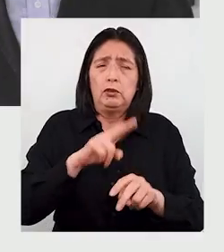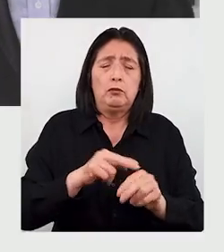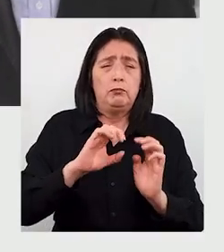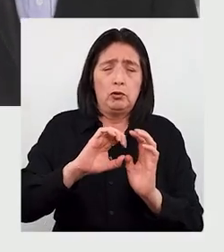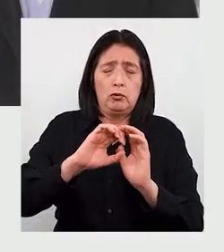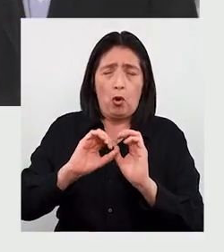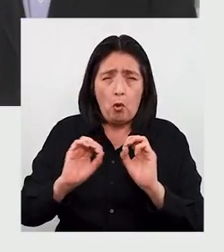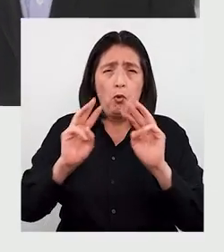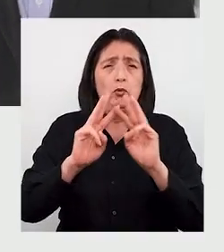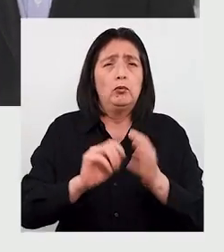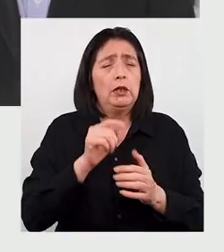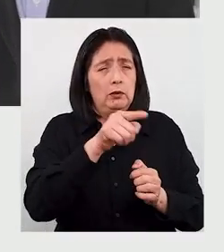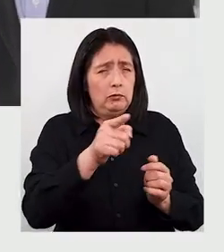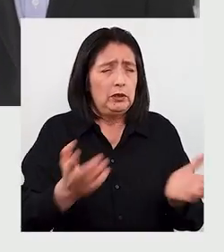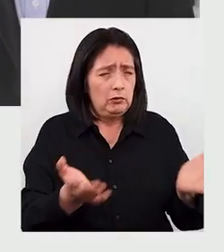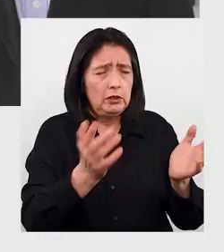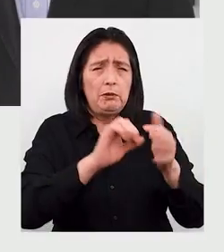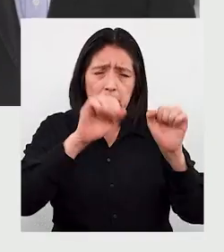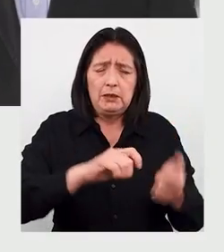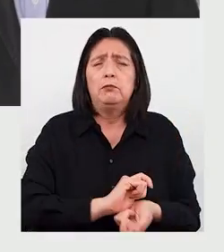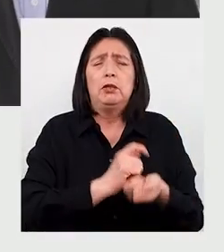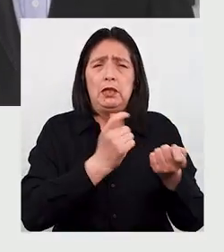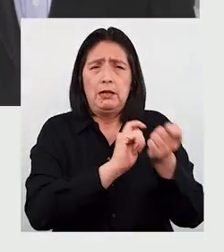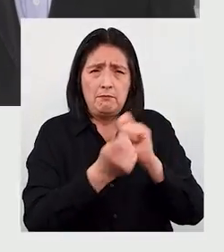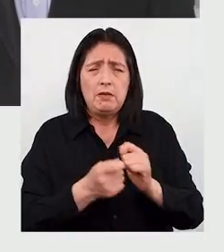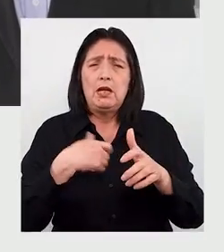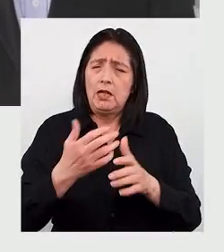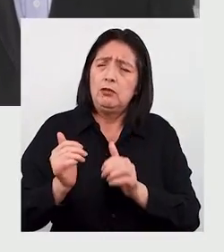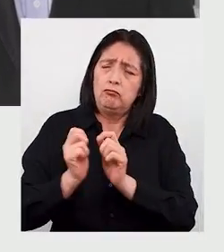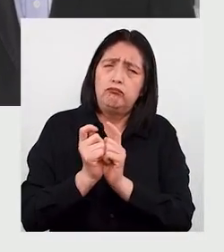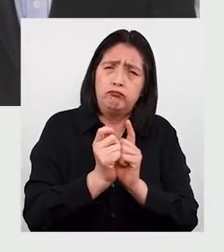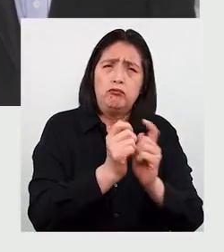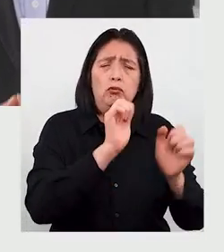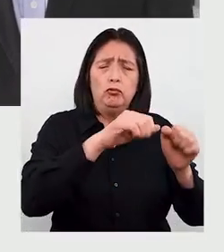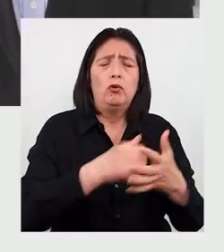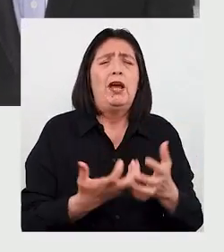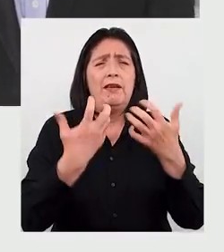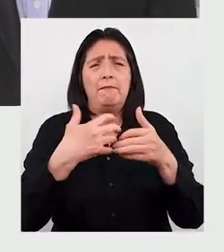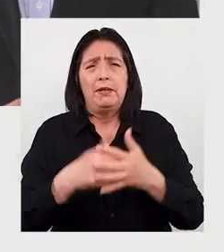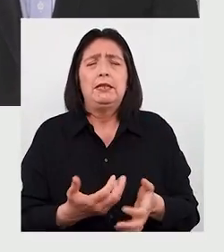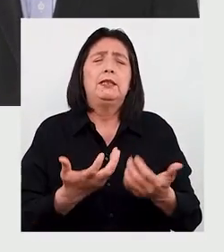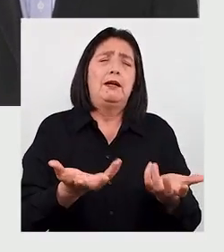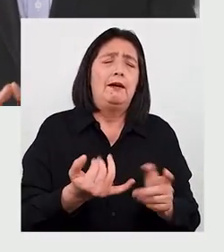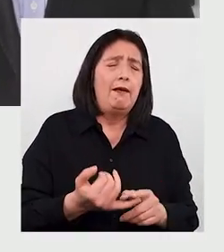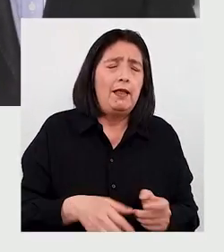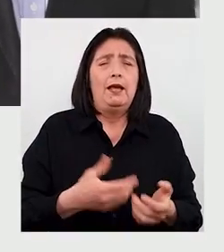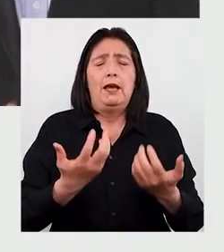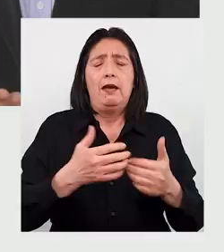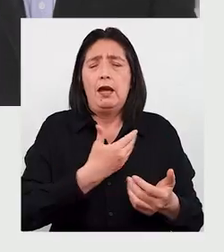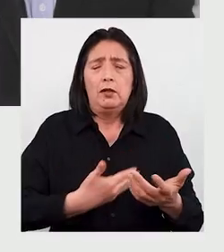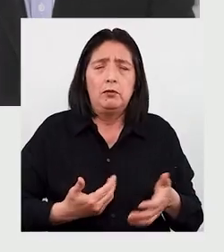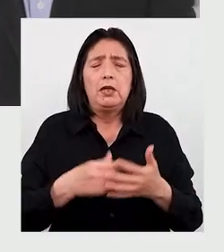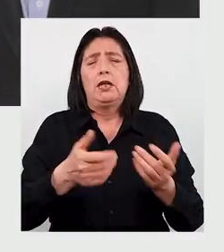Los animamos a convertirse en agentes del cambio, a caminar conjuntamente empresa, sector privado,